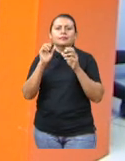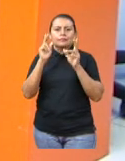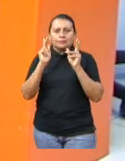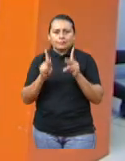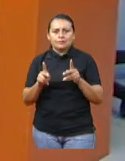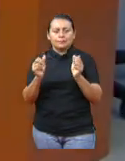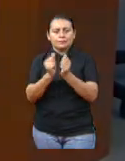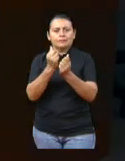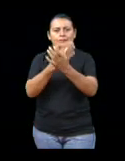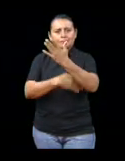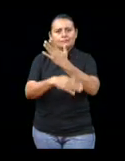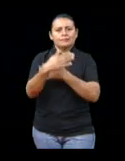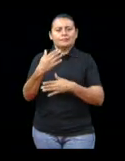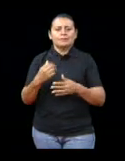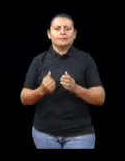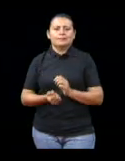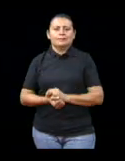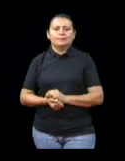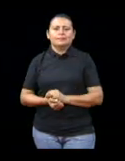con discapacidad.